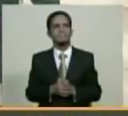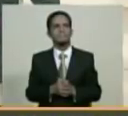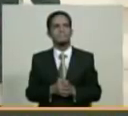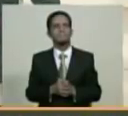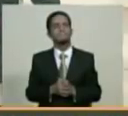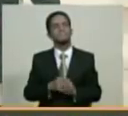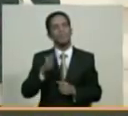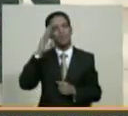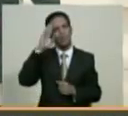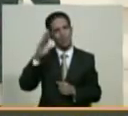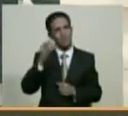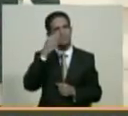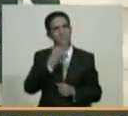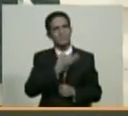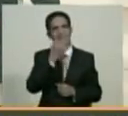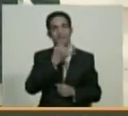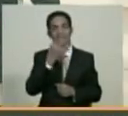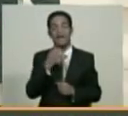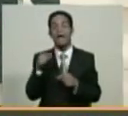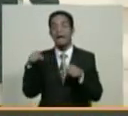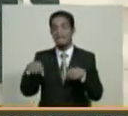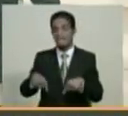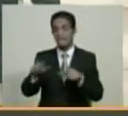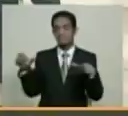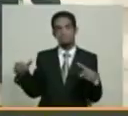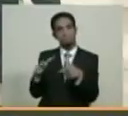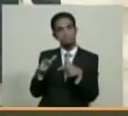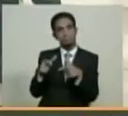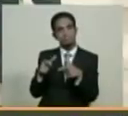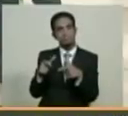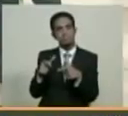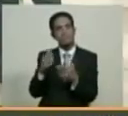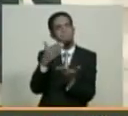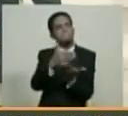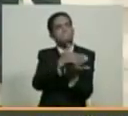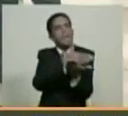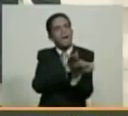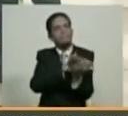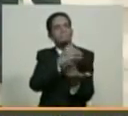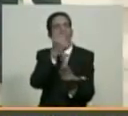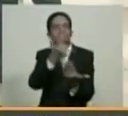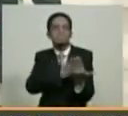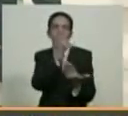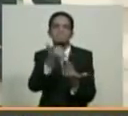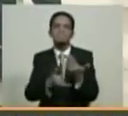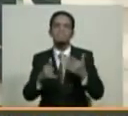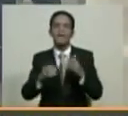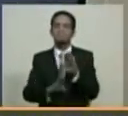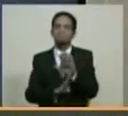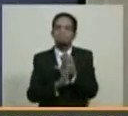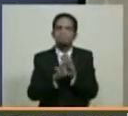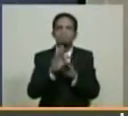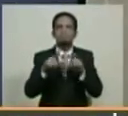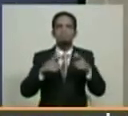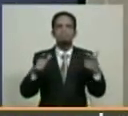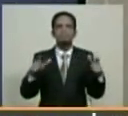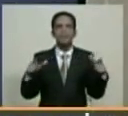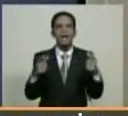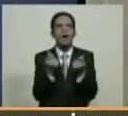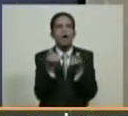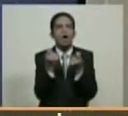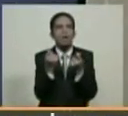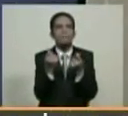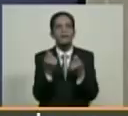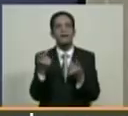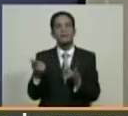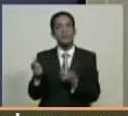Hola Barry, te comentamos que continúa desarrollándose el plan de recuperación económica, una iniciativa del gobierno nacional, y en esta oportunidad será